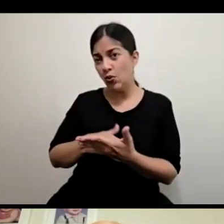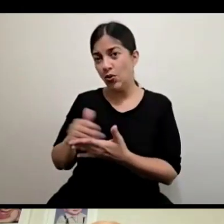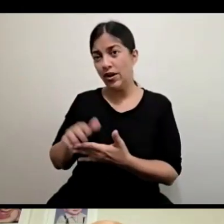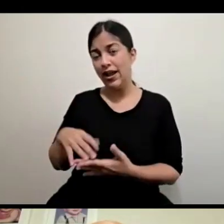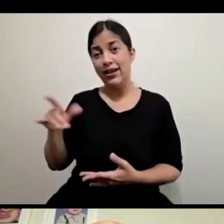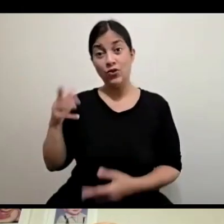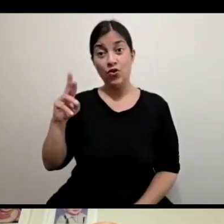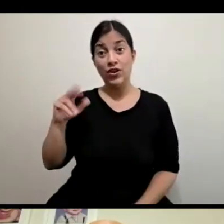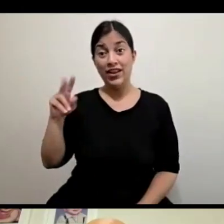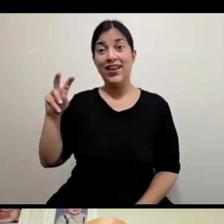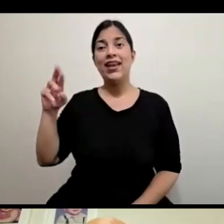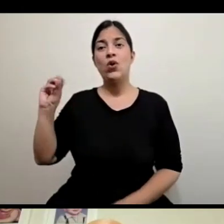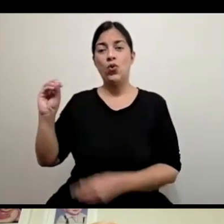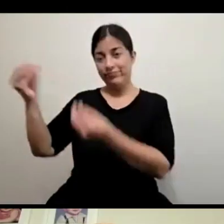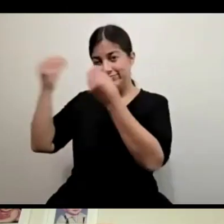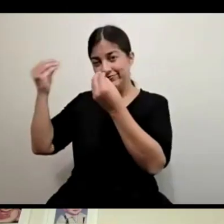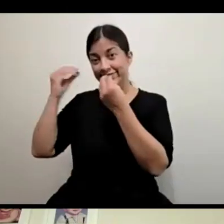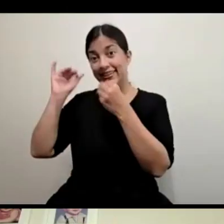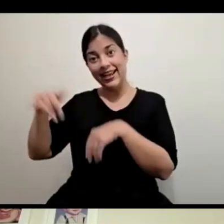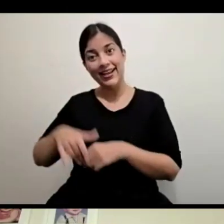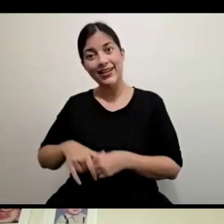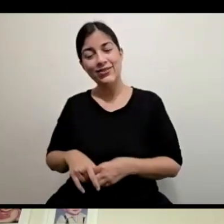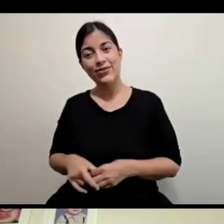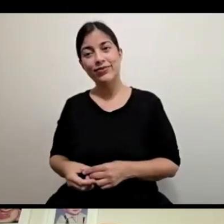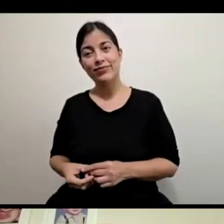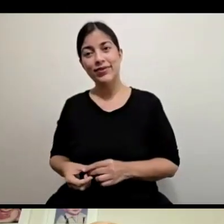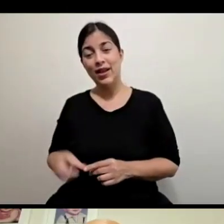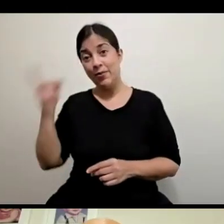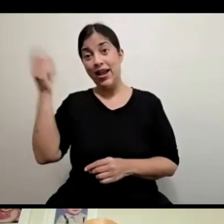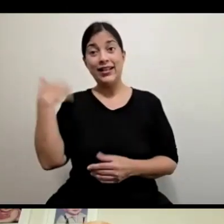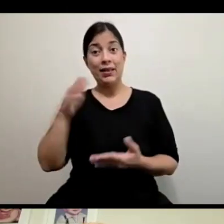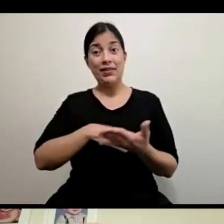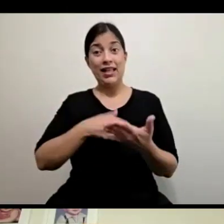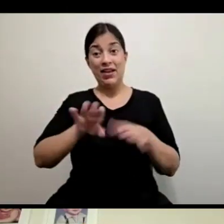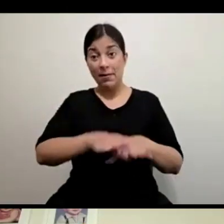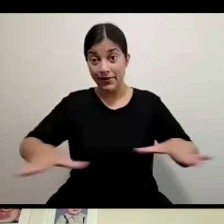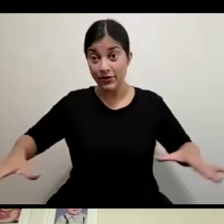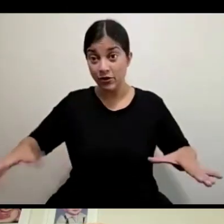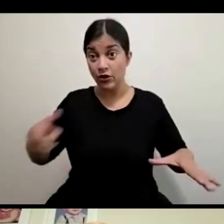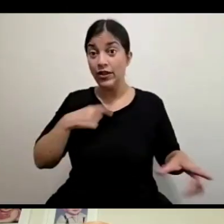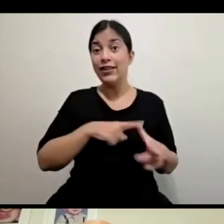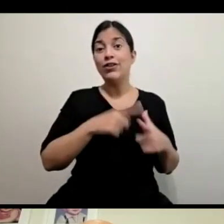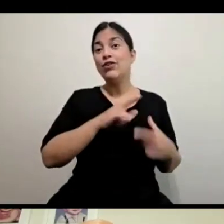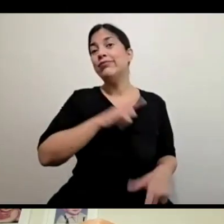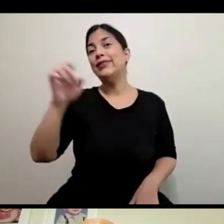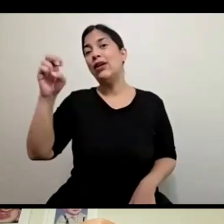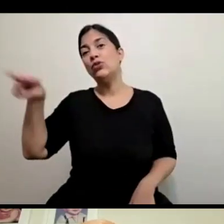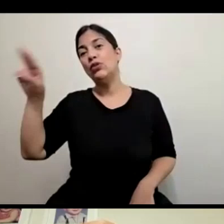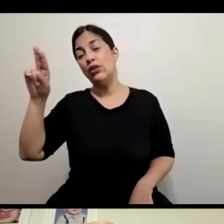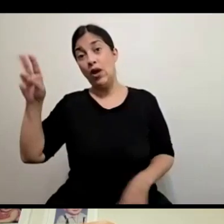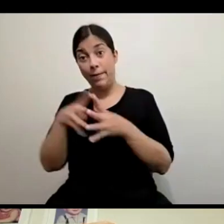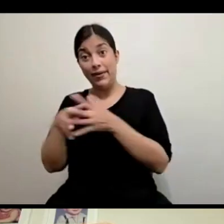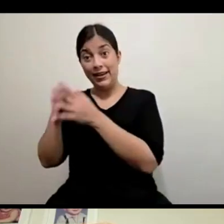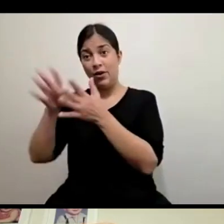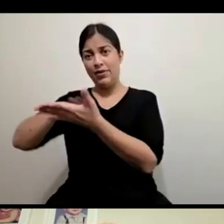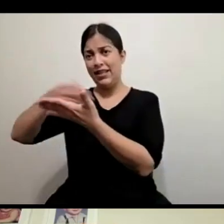Rivero. O sea que porque los europeos pintaban en el piso. Después cuando fui a Estados Unidos, los americanos tendían a pintar de pie